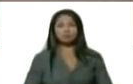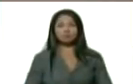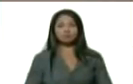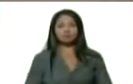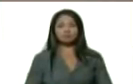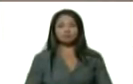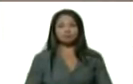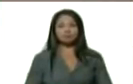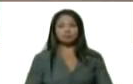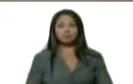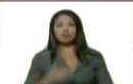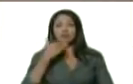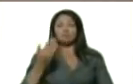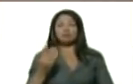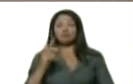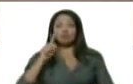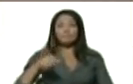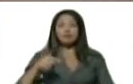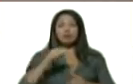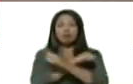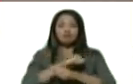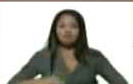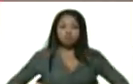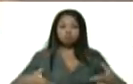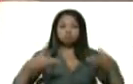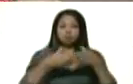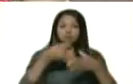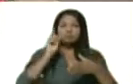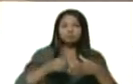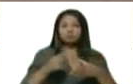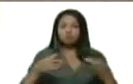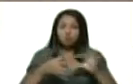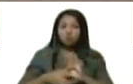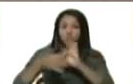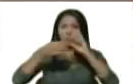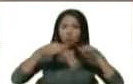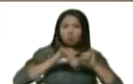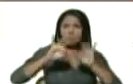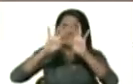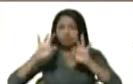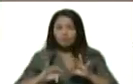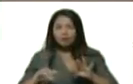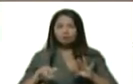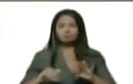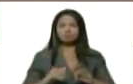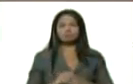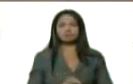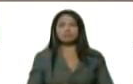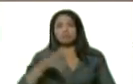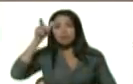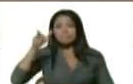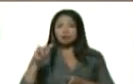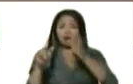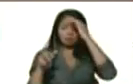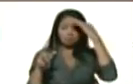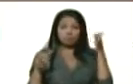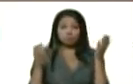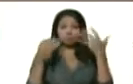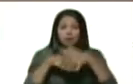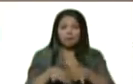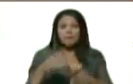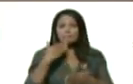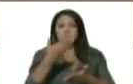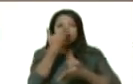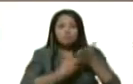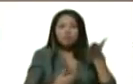le pido a la Fuerza Armada Nacional Bolivariana, en unión cívico-militar, sus propuestas,